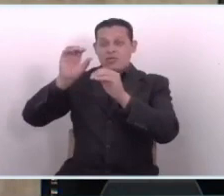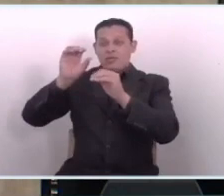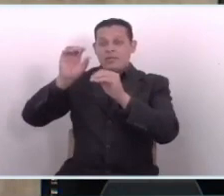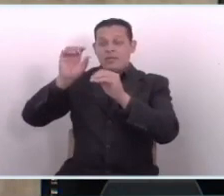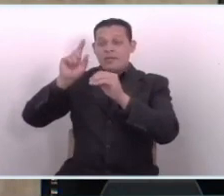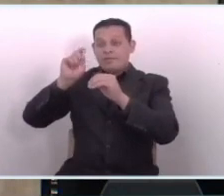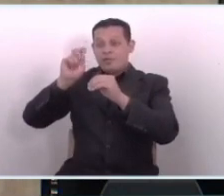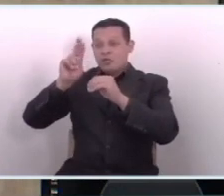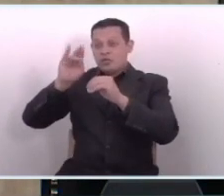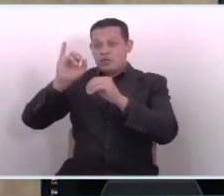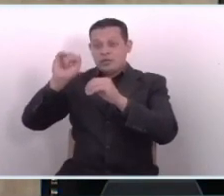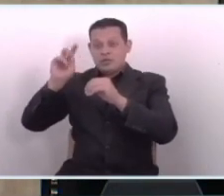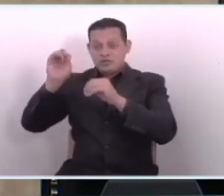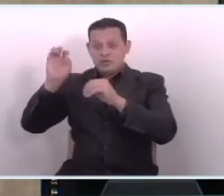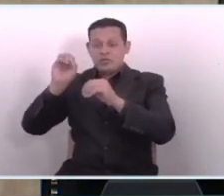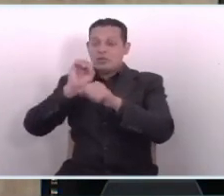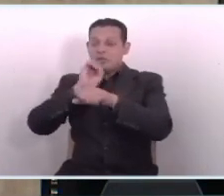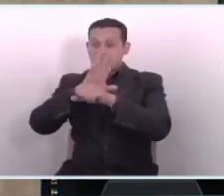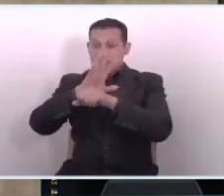Turismo. Estamos,